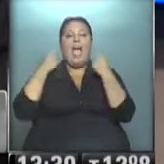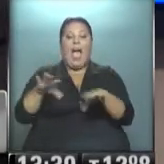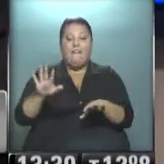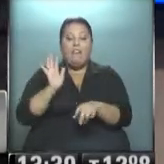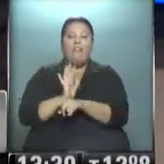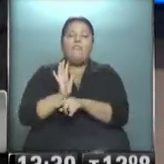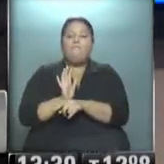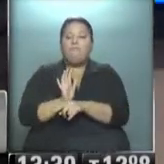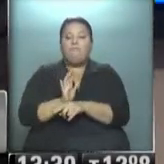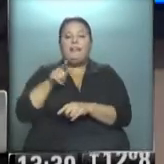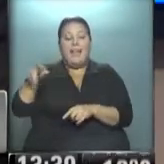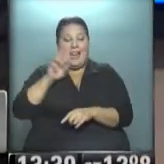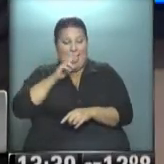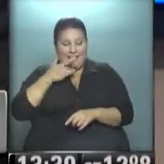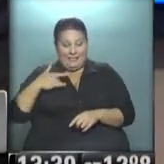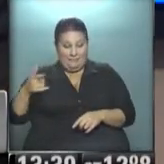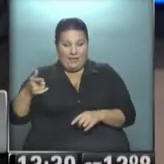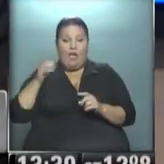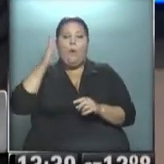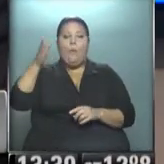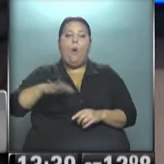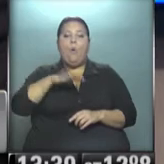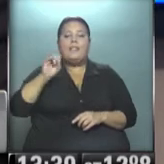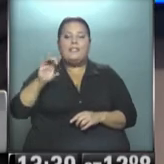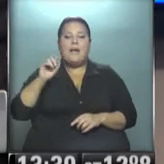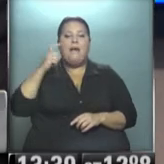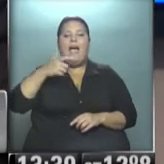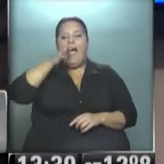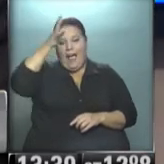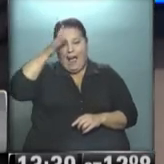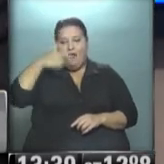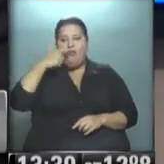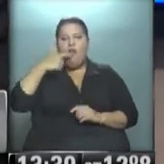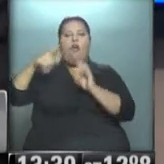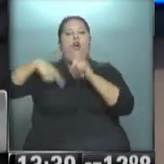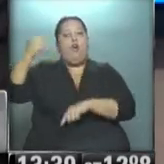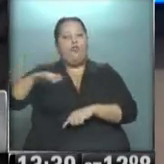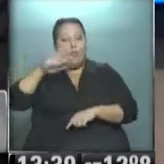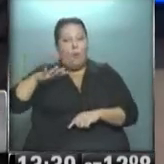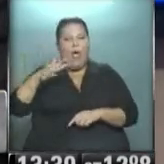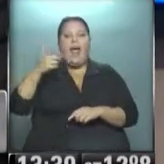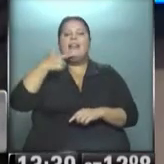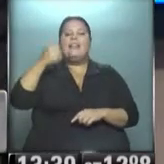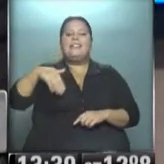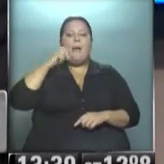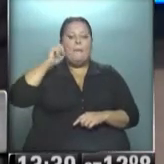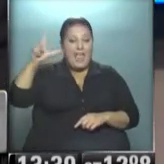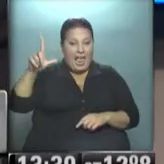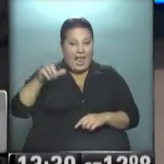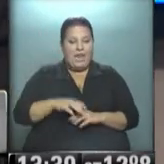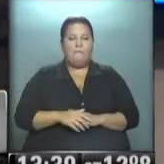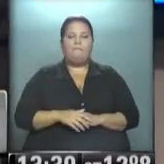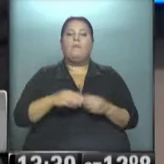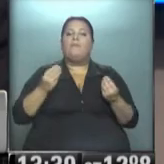supuestamente esta chica y esto es cierto iba a un lugar que se llama el gallo rojo en otra localidad de san miguel de donde esta chica venía